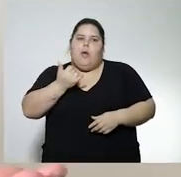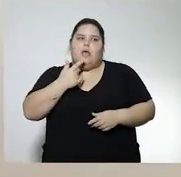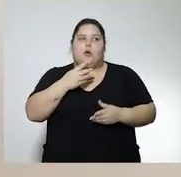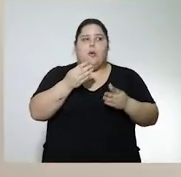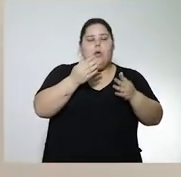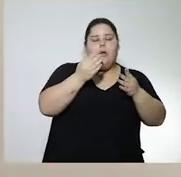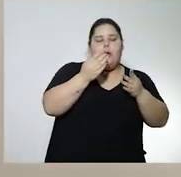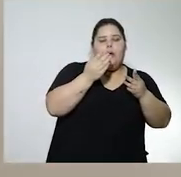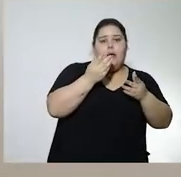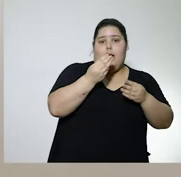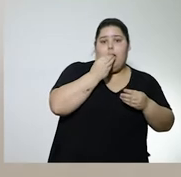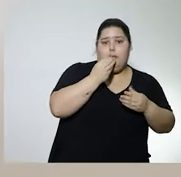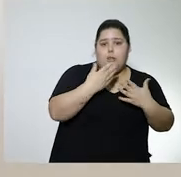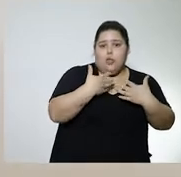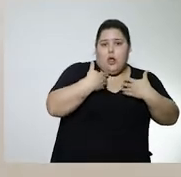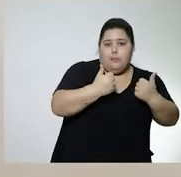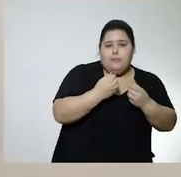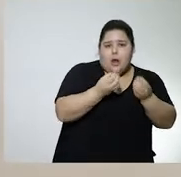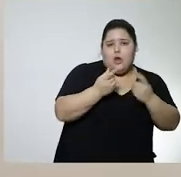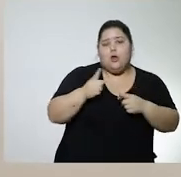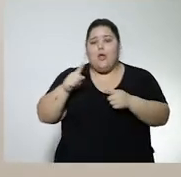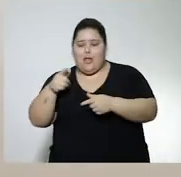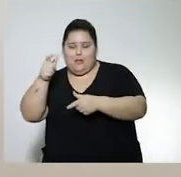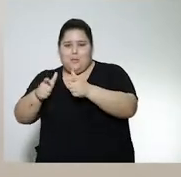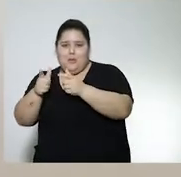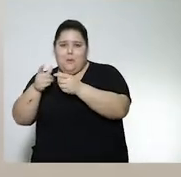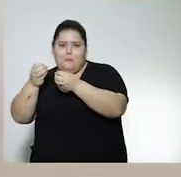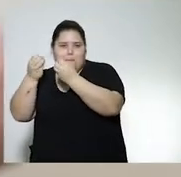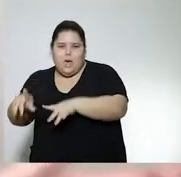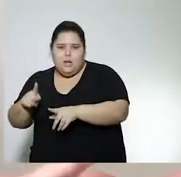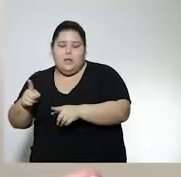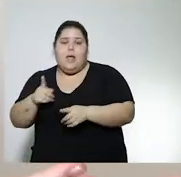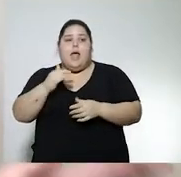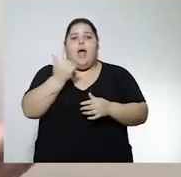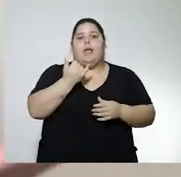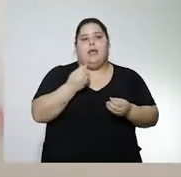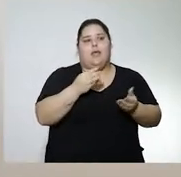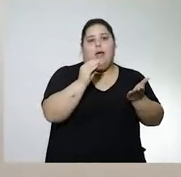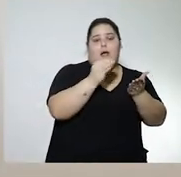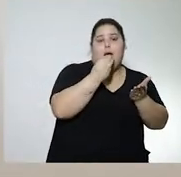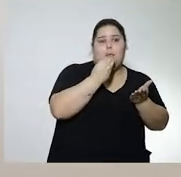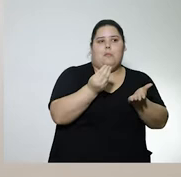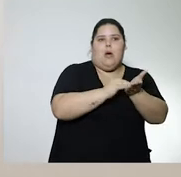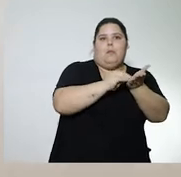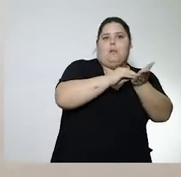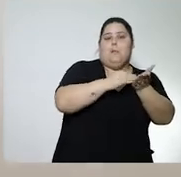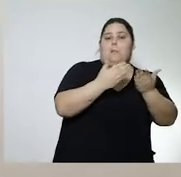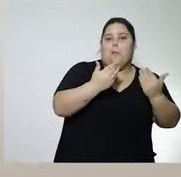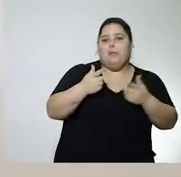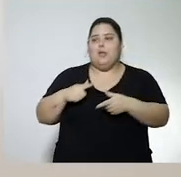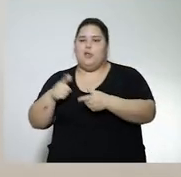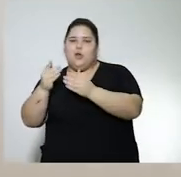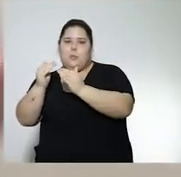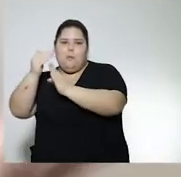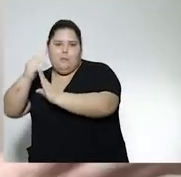malos, existen alimentos que es recomendable comer en mayor cantidad y otros que es recomendable comer en menor